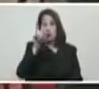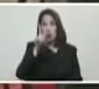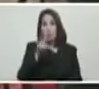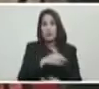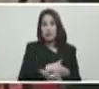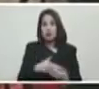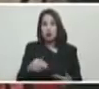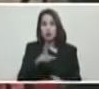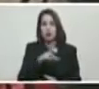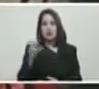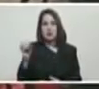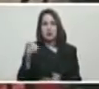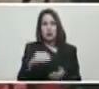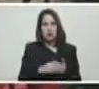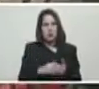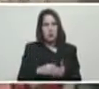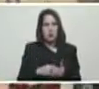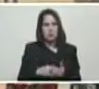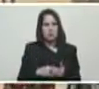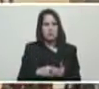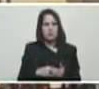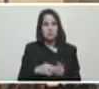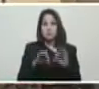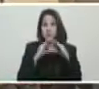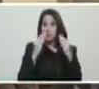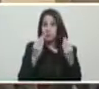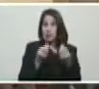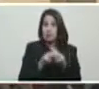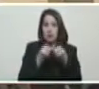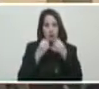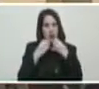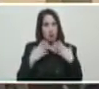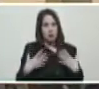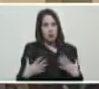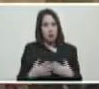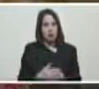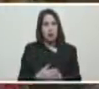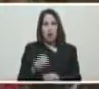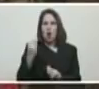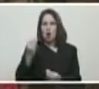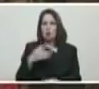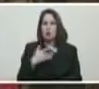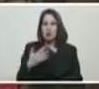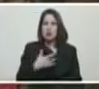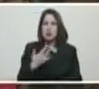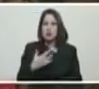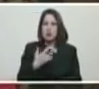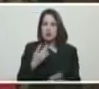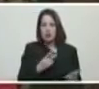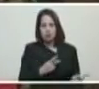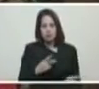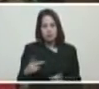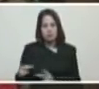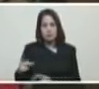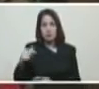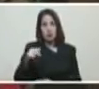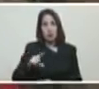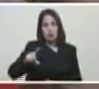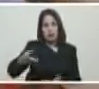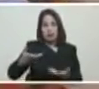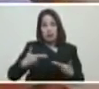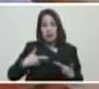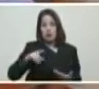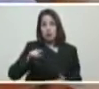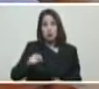2300000 Joana con una bella familia Joana cómo te sientes de recibir hoy las llaves de tu